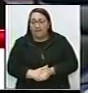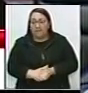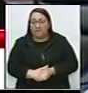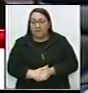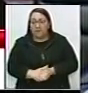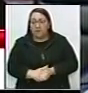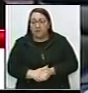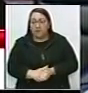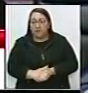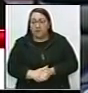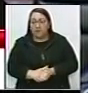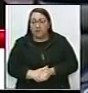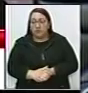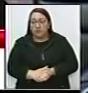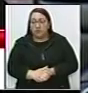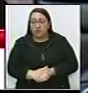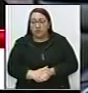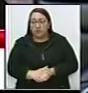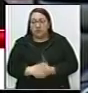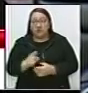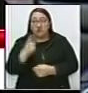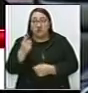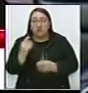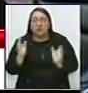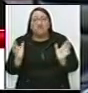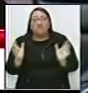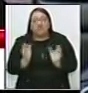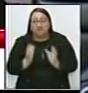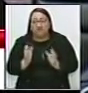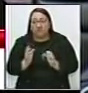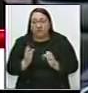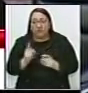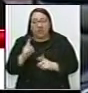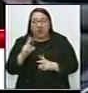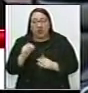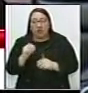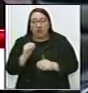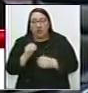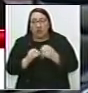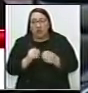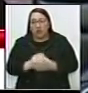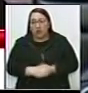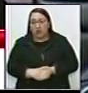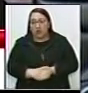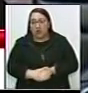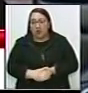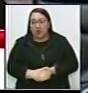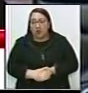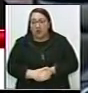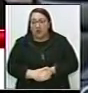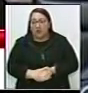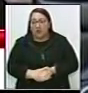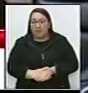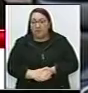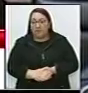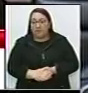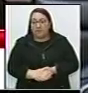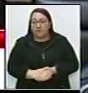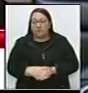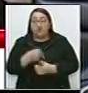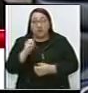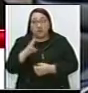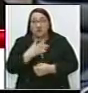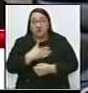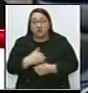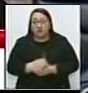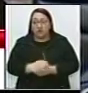no solamente eran bastante limitados técnicamente para no recurrir a un adjetivo, pero habría que decirle al